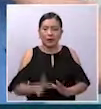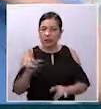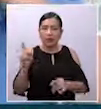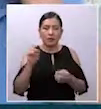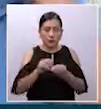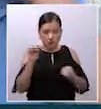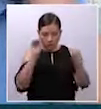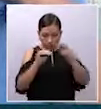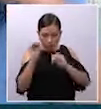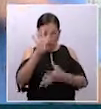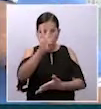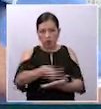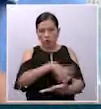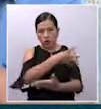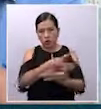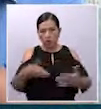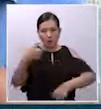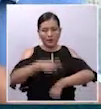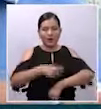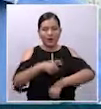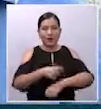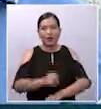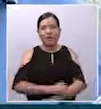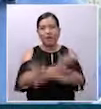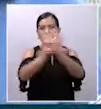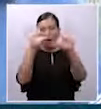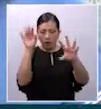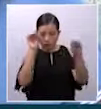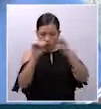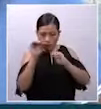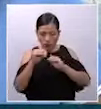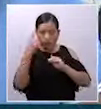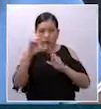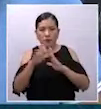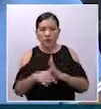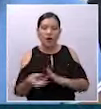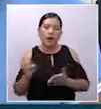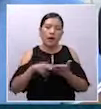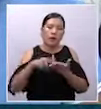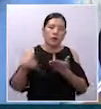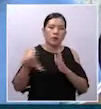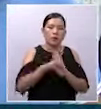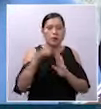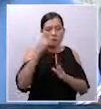cronograma claro donde se apruebe